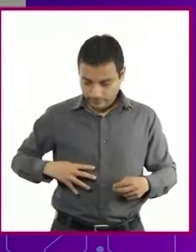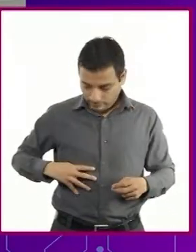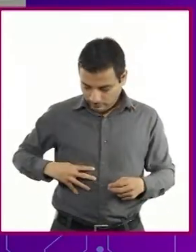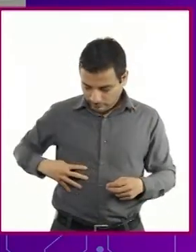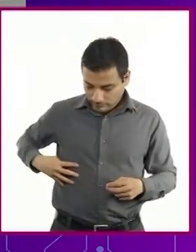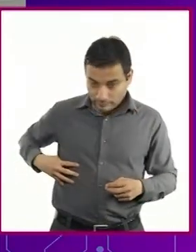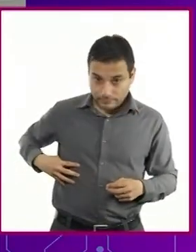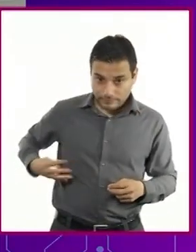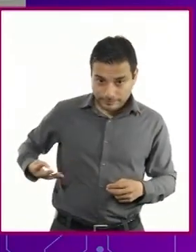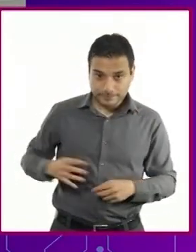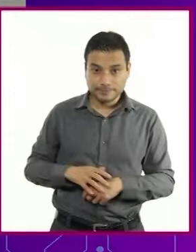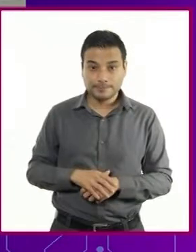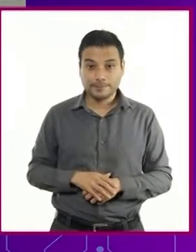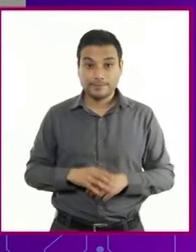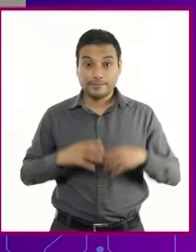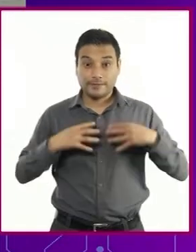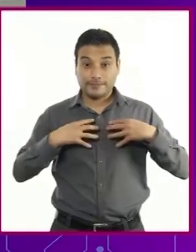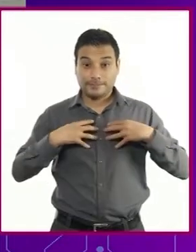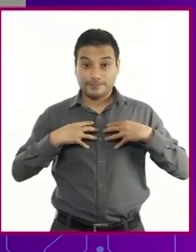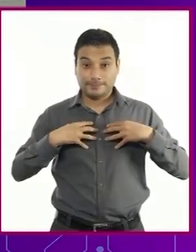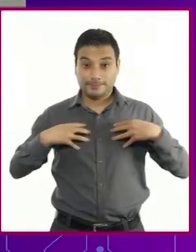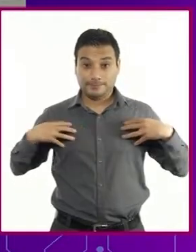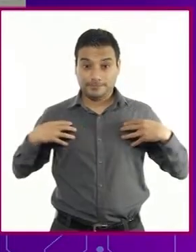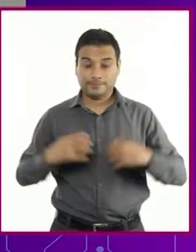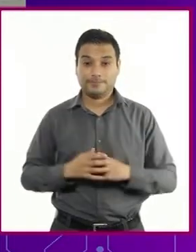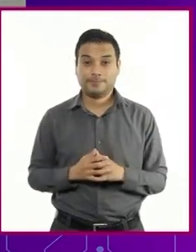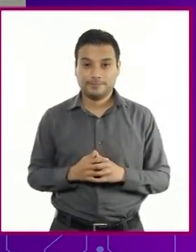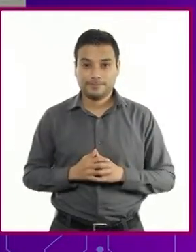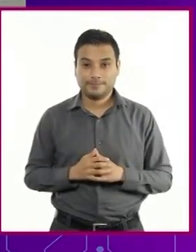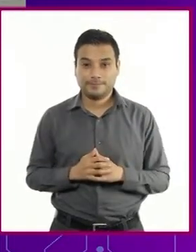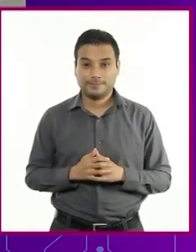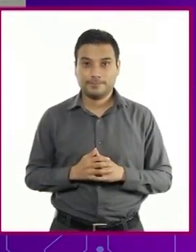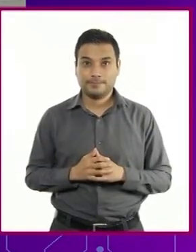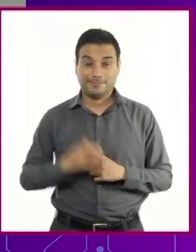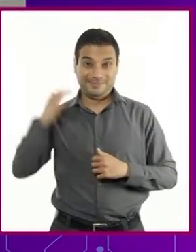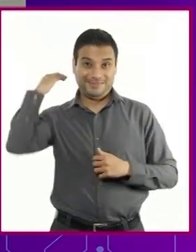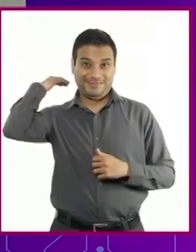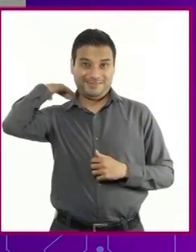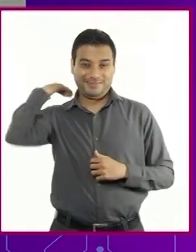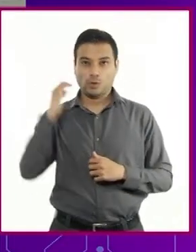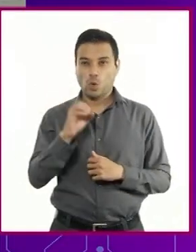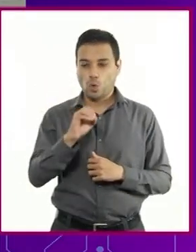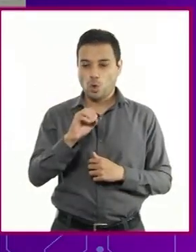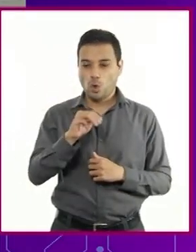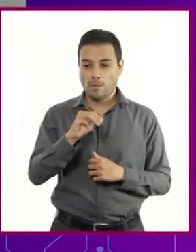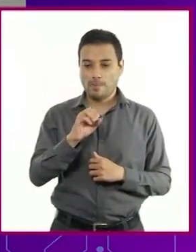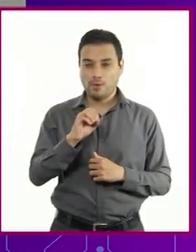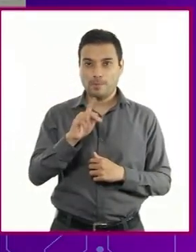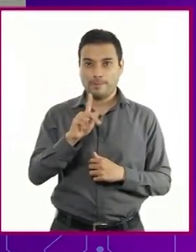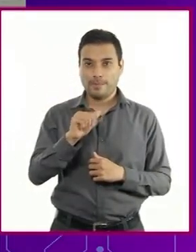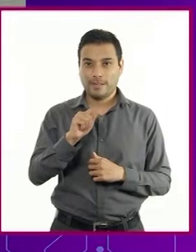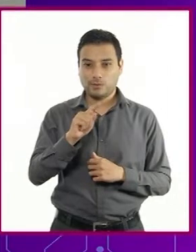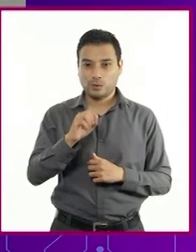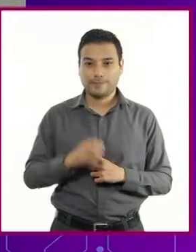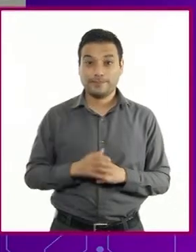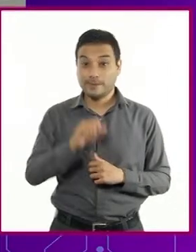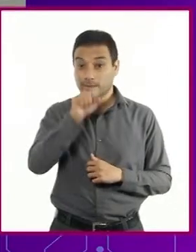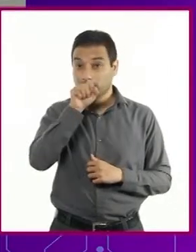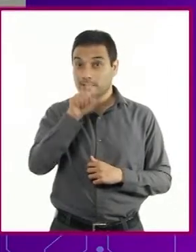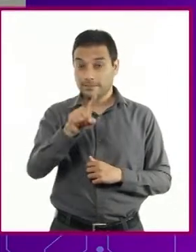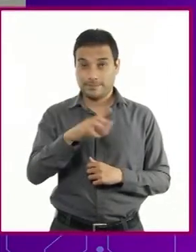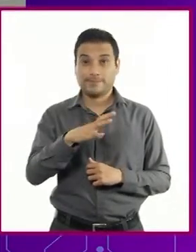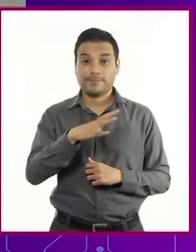esternón, la clavícula y el omóplato. Y unidas a la columna